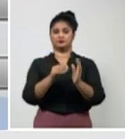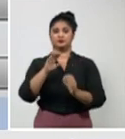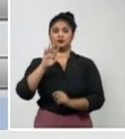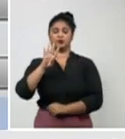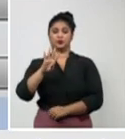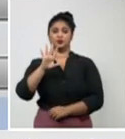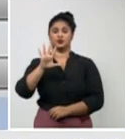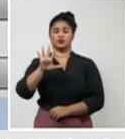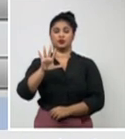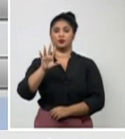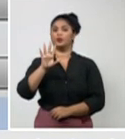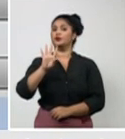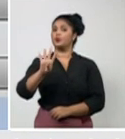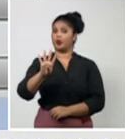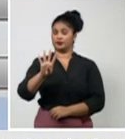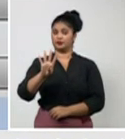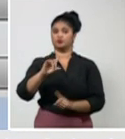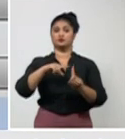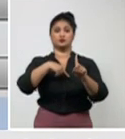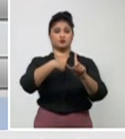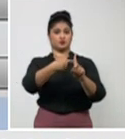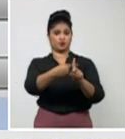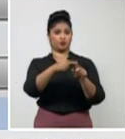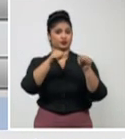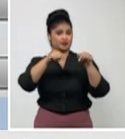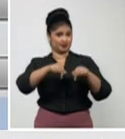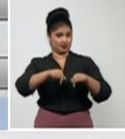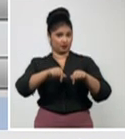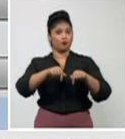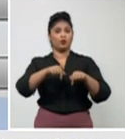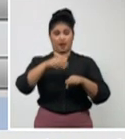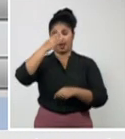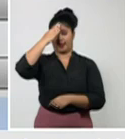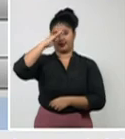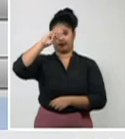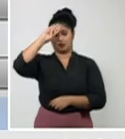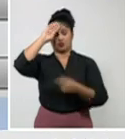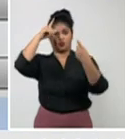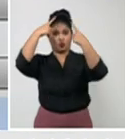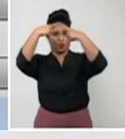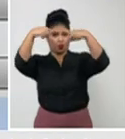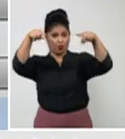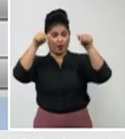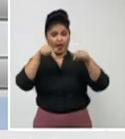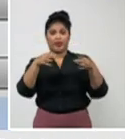1.823.454 casos confirmados en nuestro país y